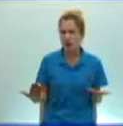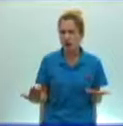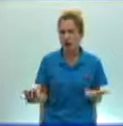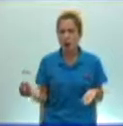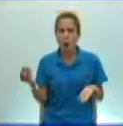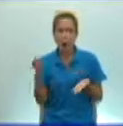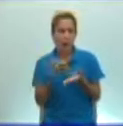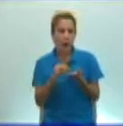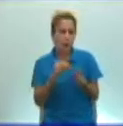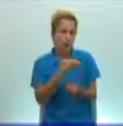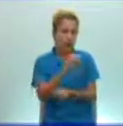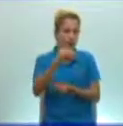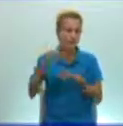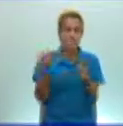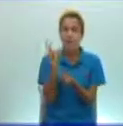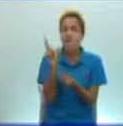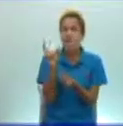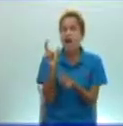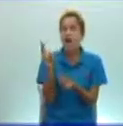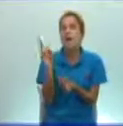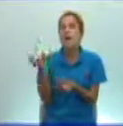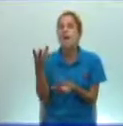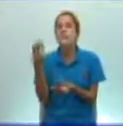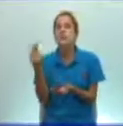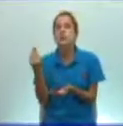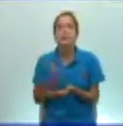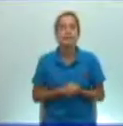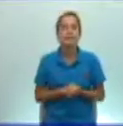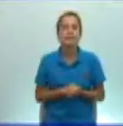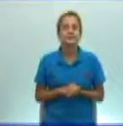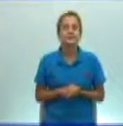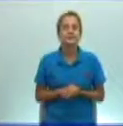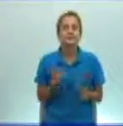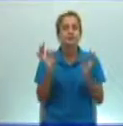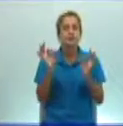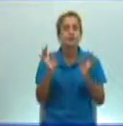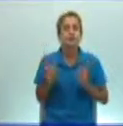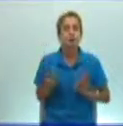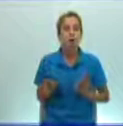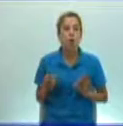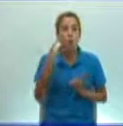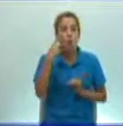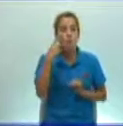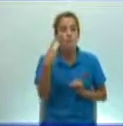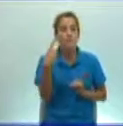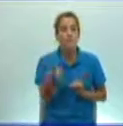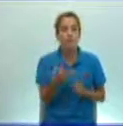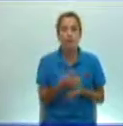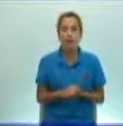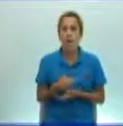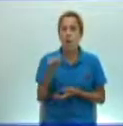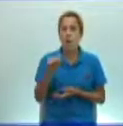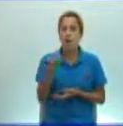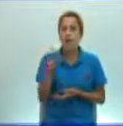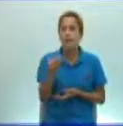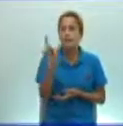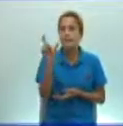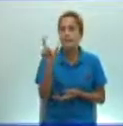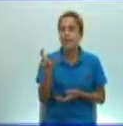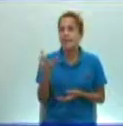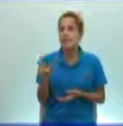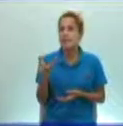llevamos estas palabras al plural. Seguramente se percataron que estas palabras